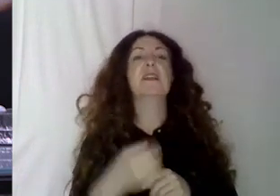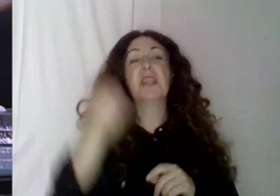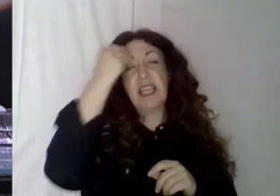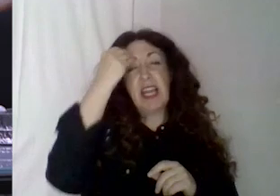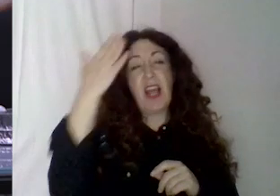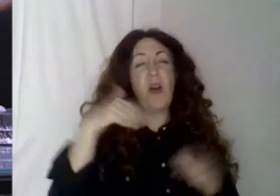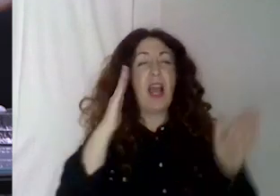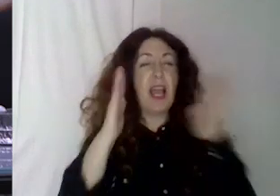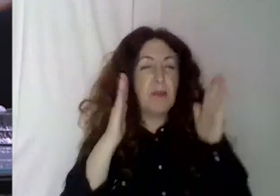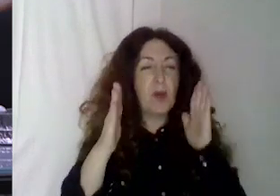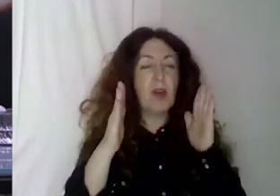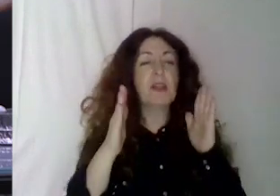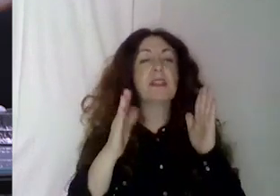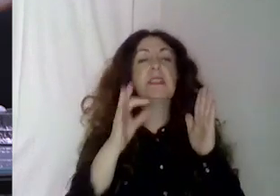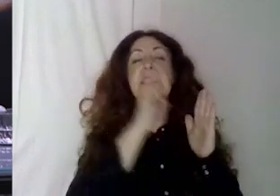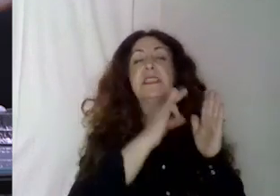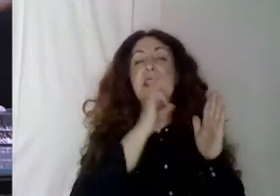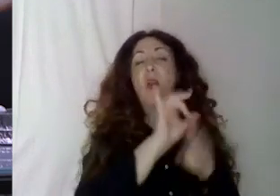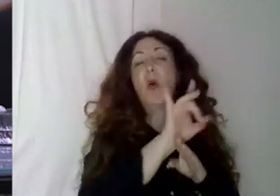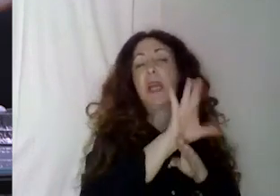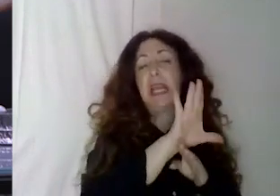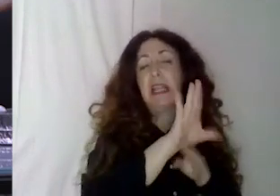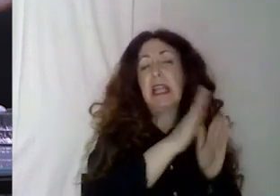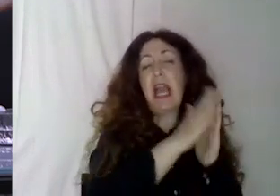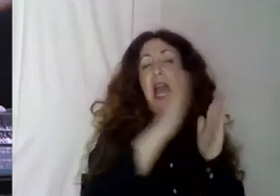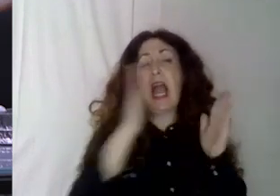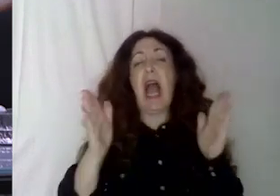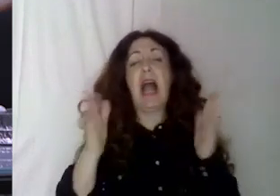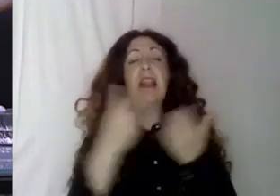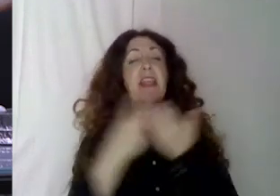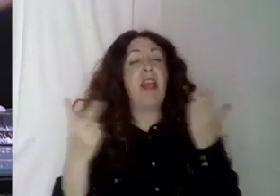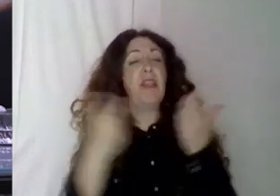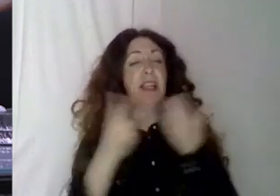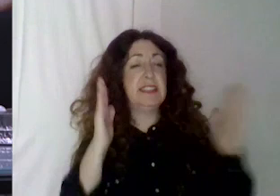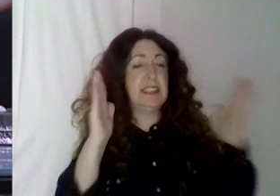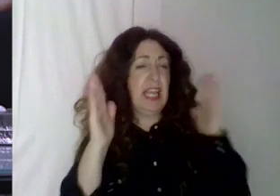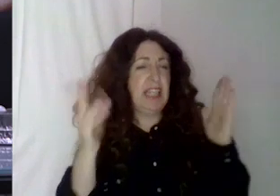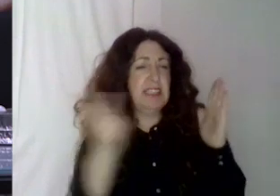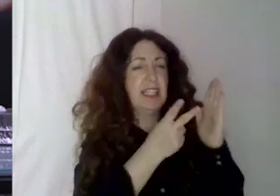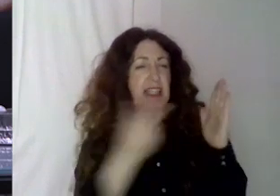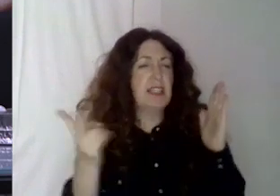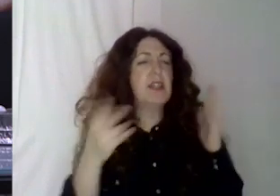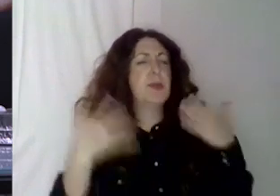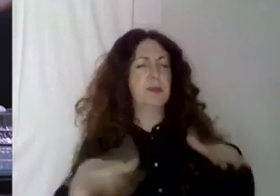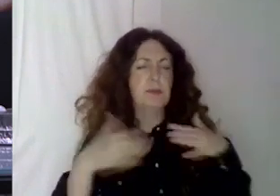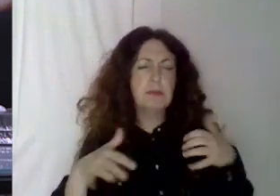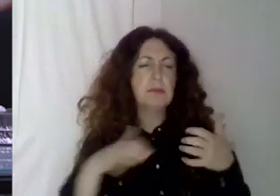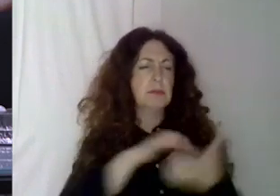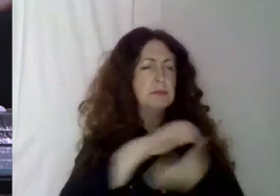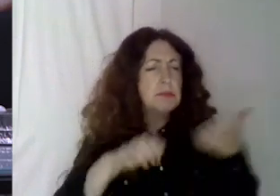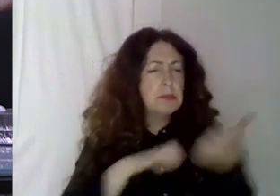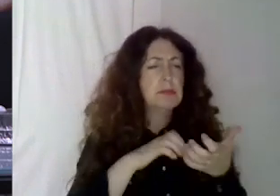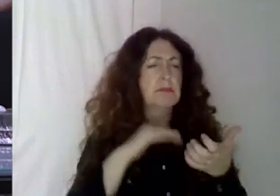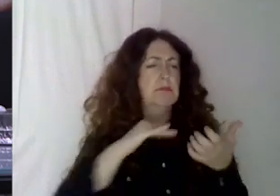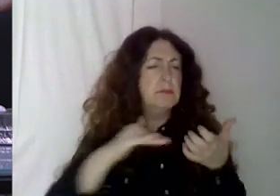punto ese crimen es trascendental en la creación de estos autores que fueran o no asesinos? Desde luego, yo creo que fundamentalmente lo